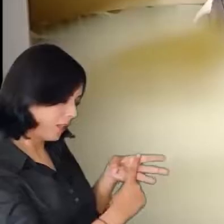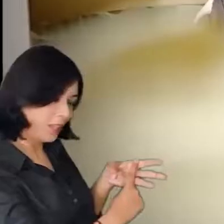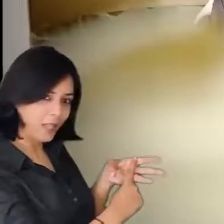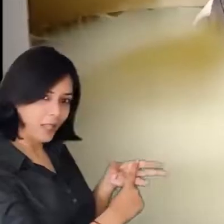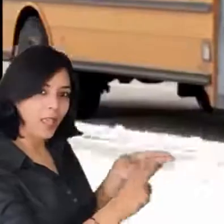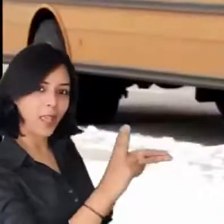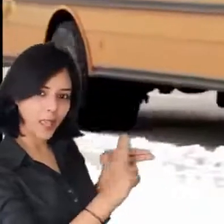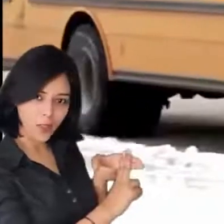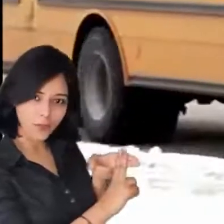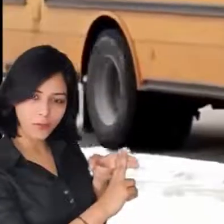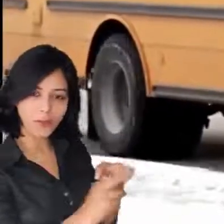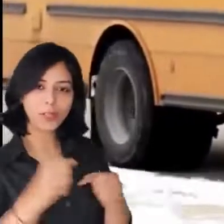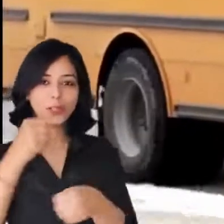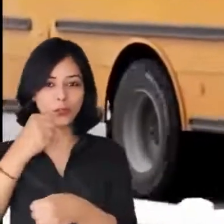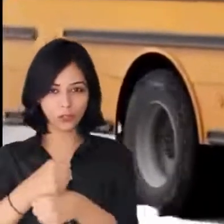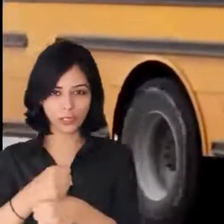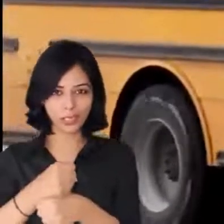Jimmy Martin.